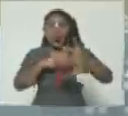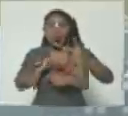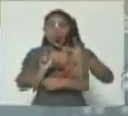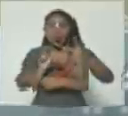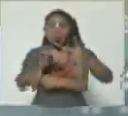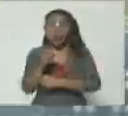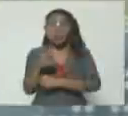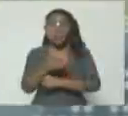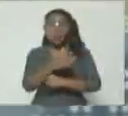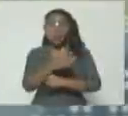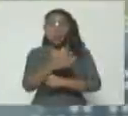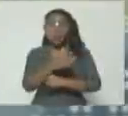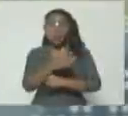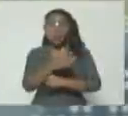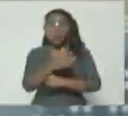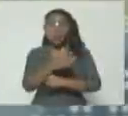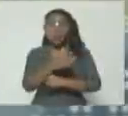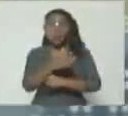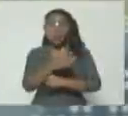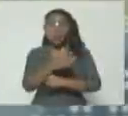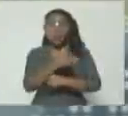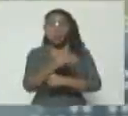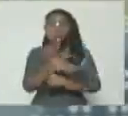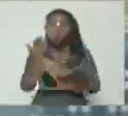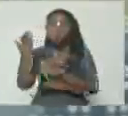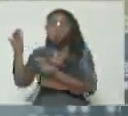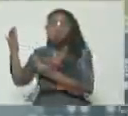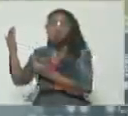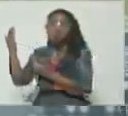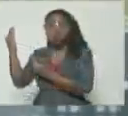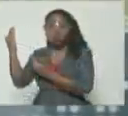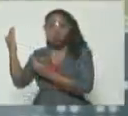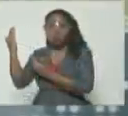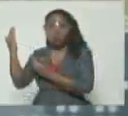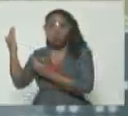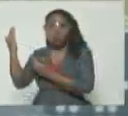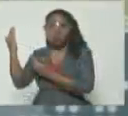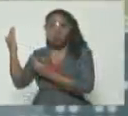la exportación al mundo. Héctor Silva.